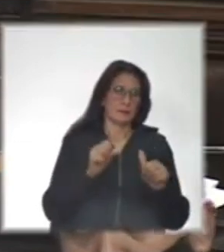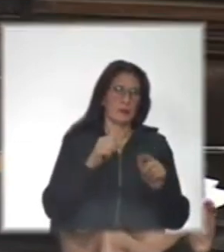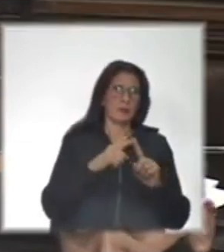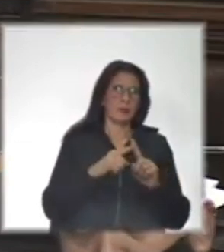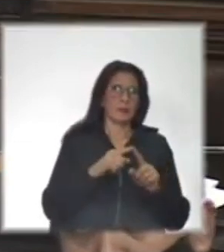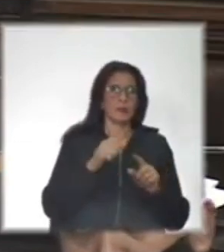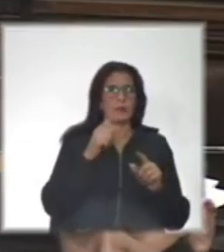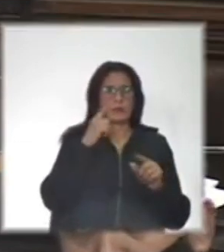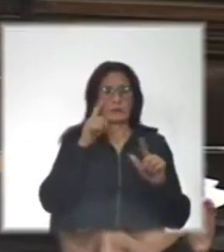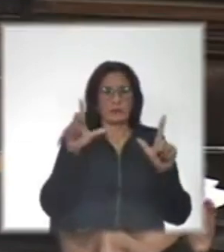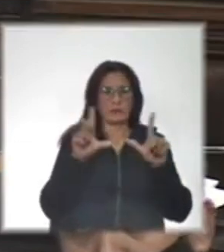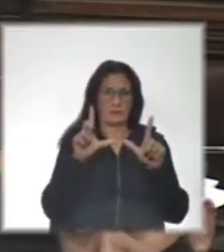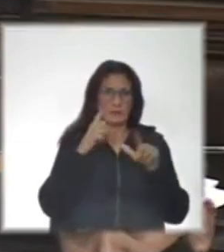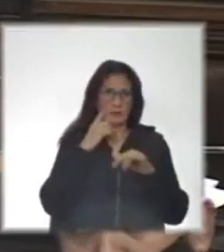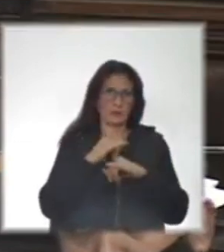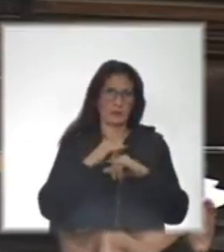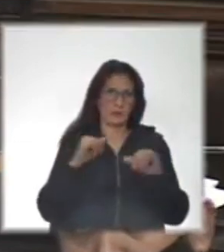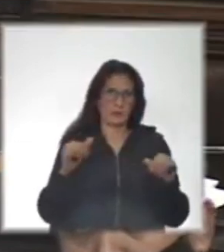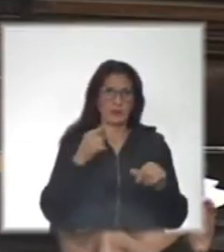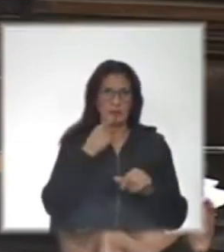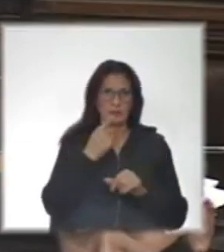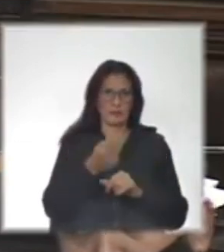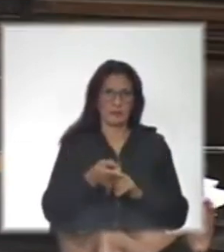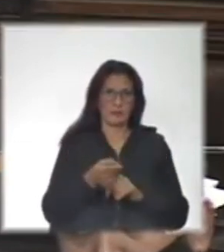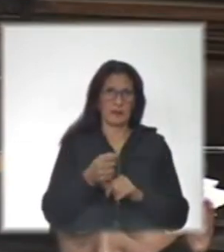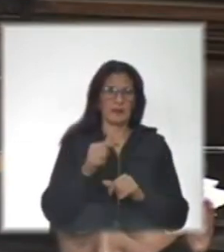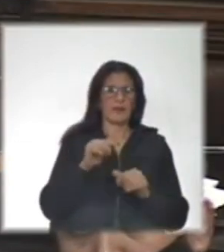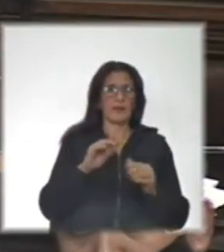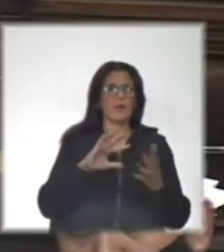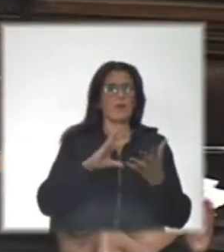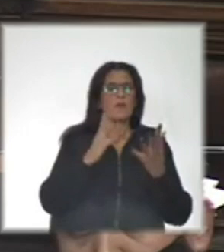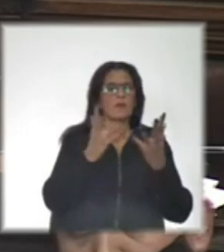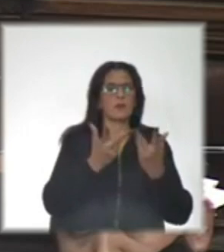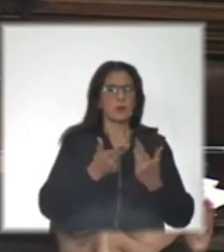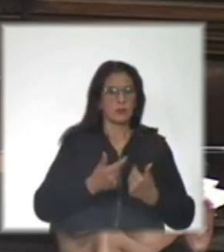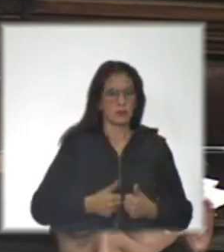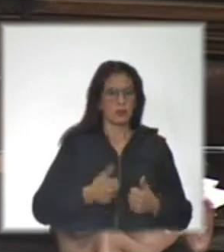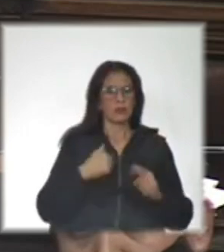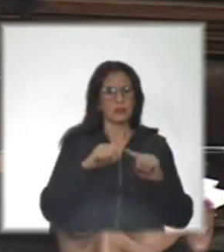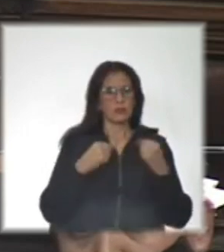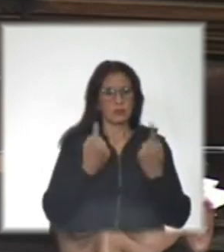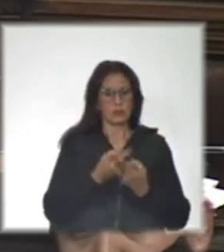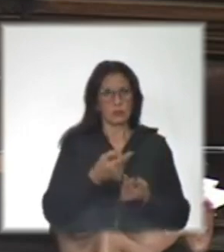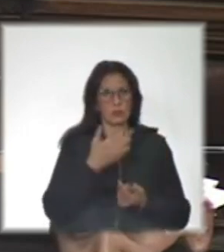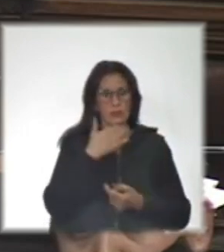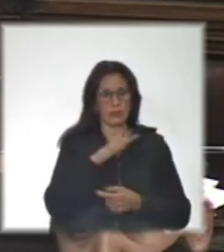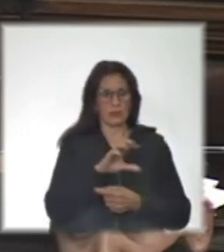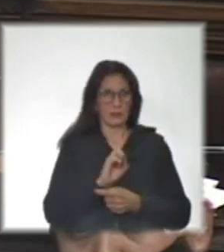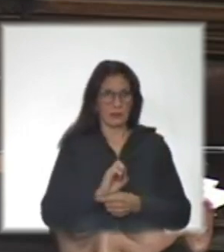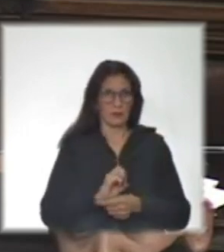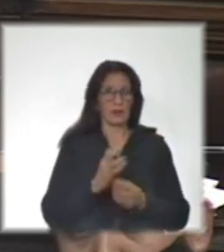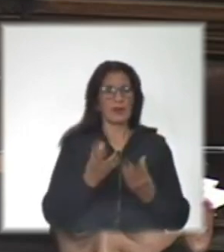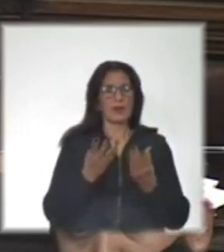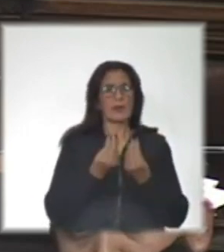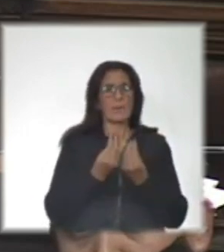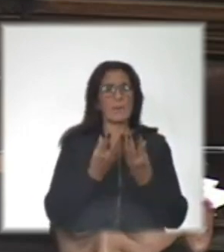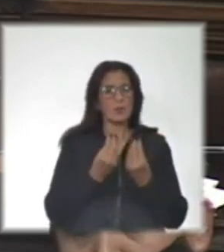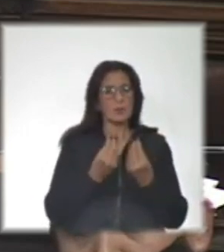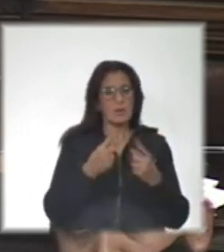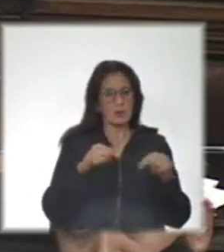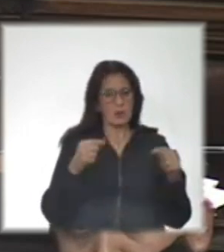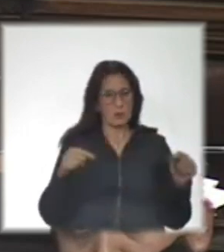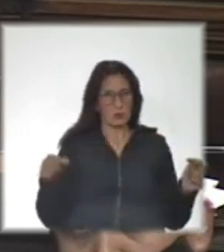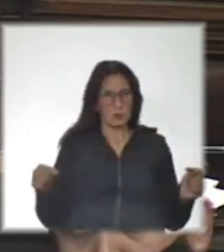DirecTV y en un momento dice, en función de estas premisas que entendemos, que en muchos aspectos